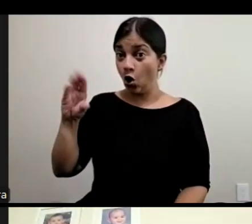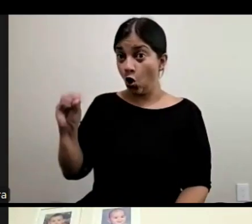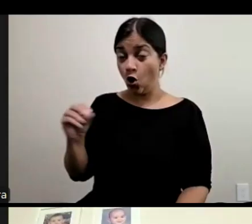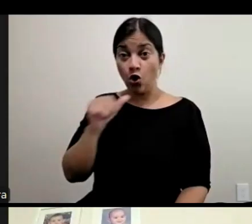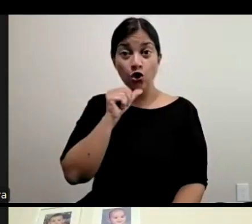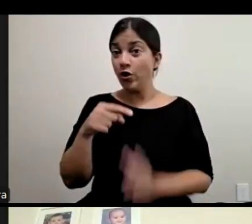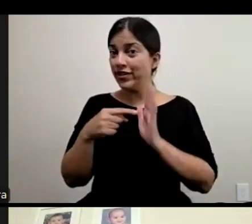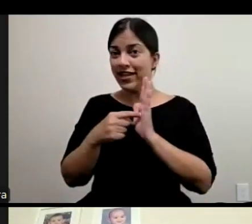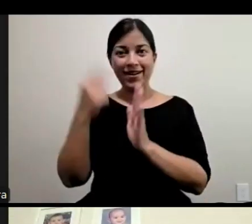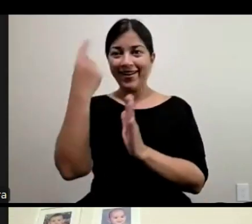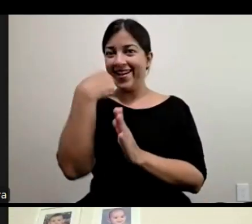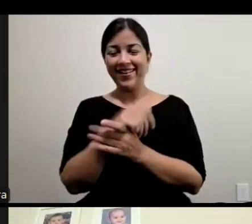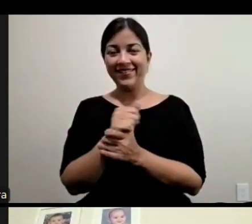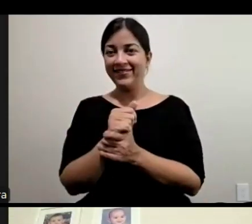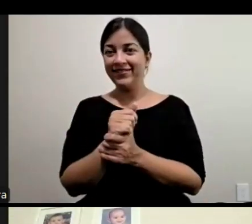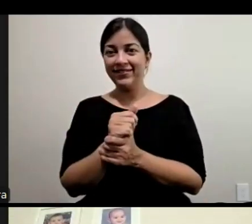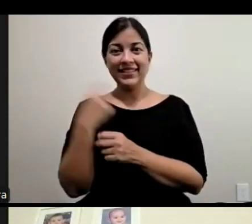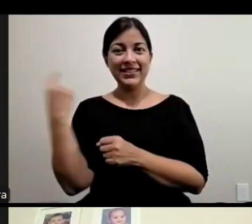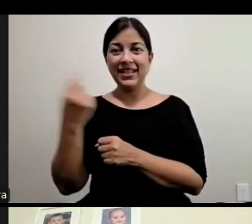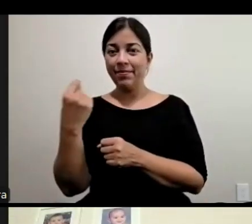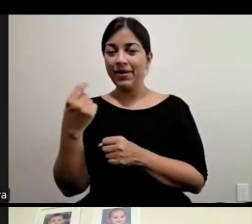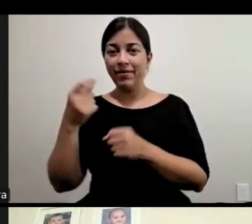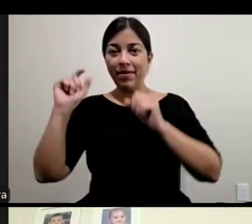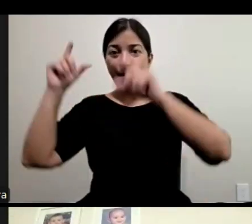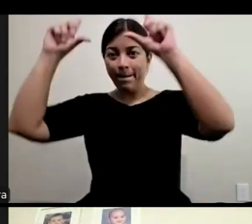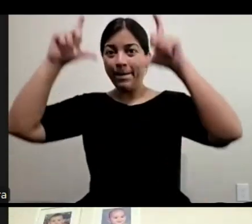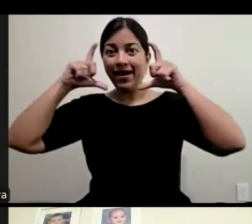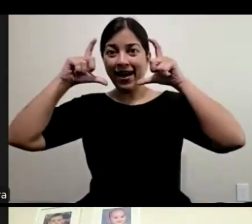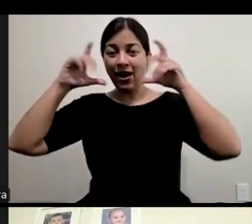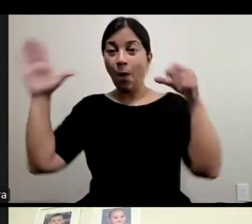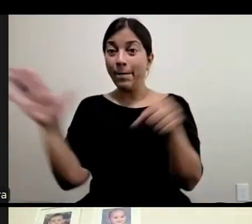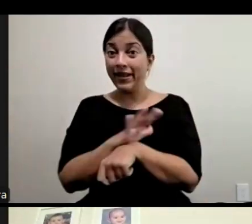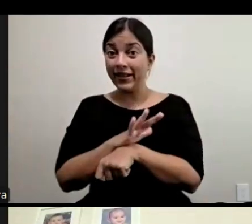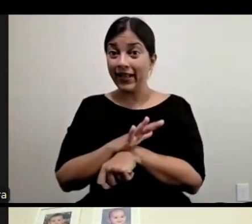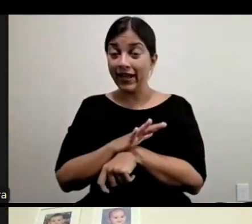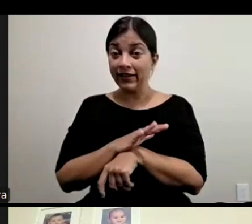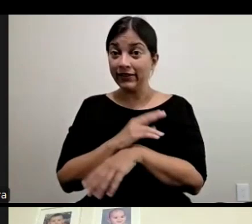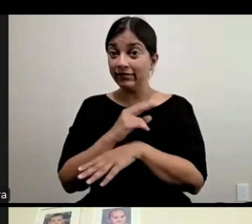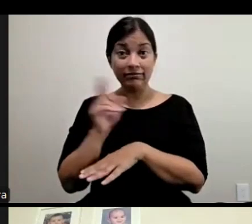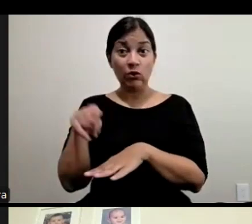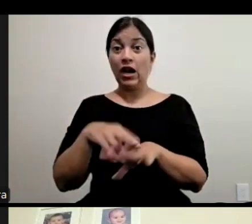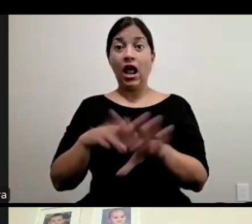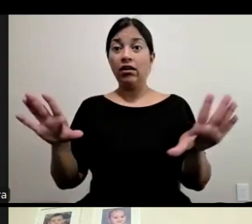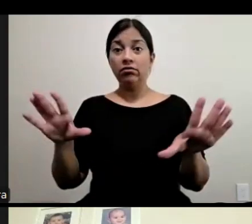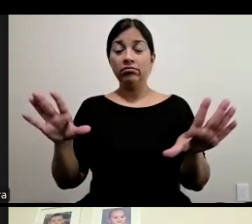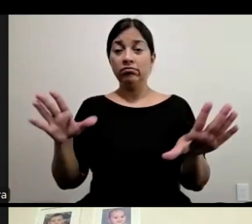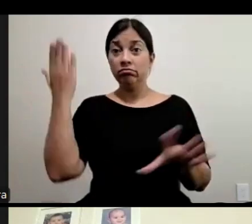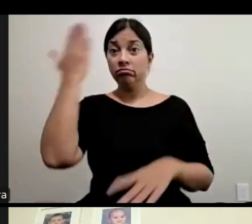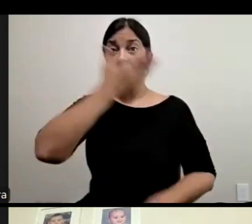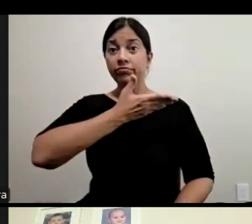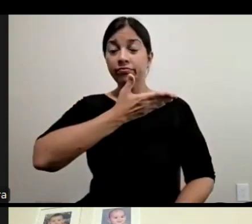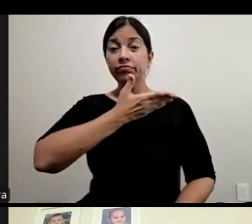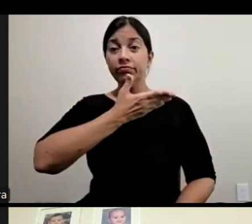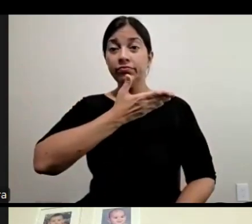rostro. Era todo el tiempo con una máscara neutral. Completa, una máscara neutral, más